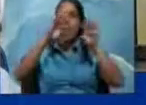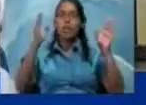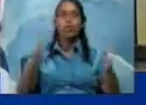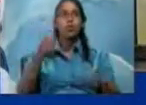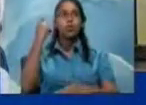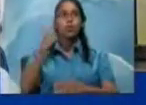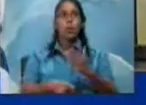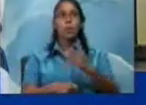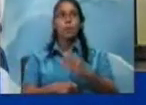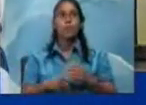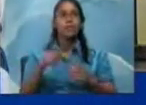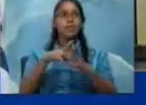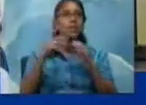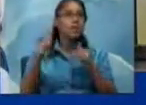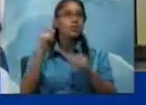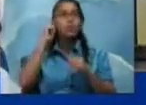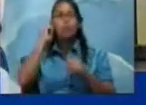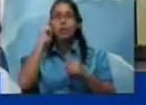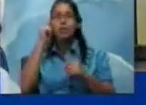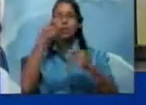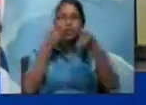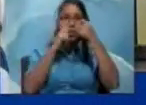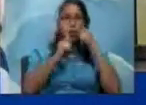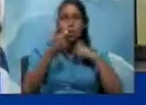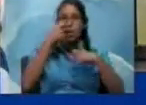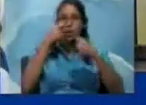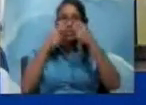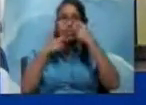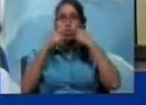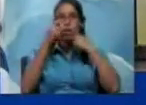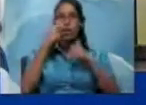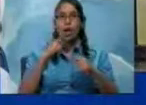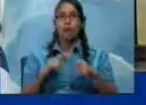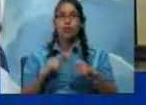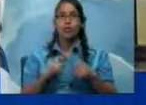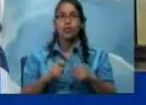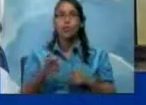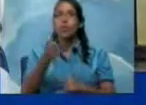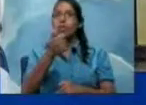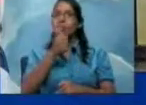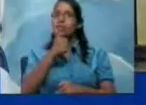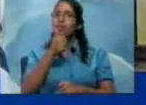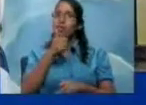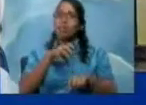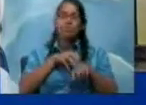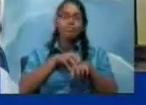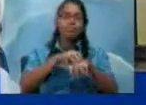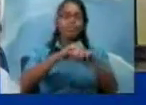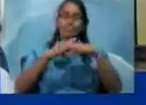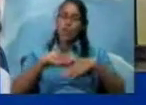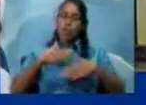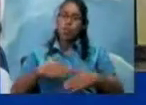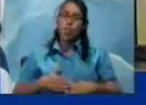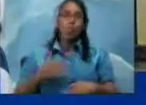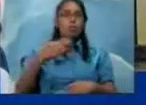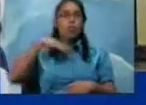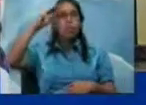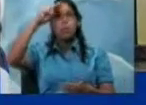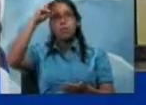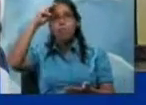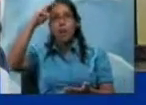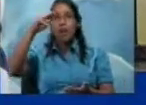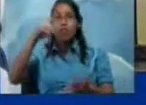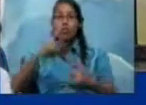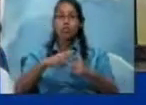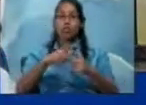se quedó María Magdalena llorando lloraba se llevaría el cuerpo de mi maestro cuando